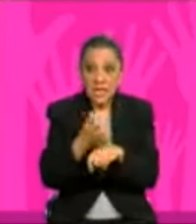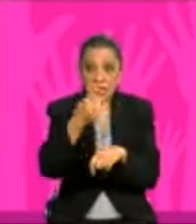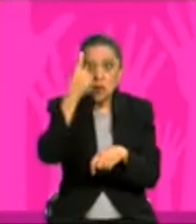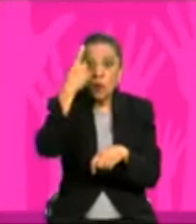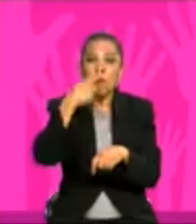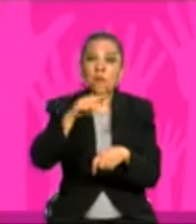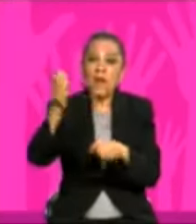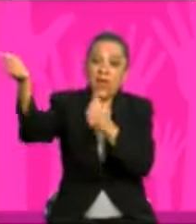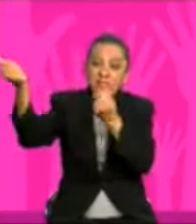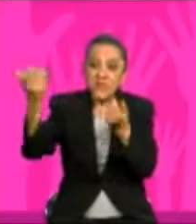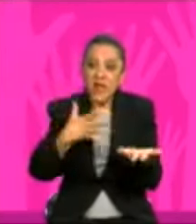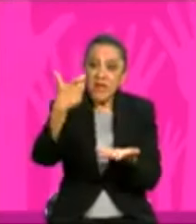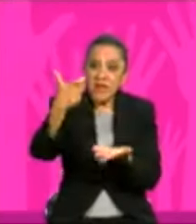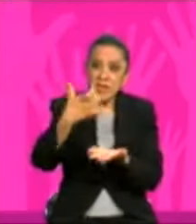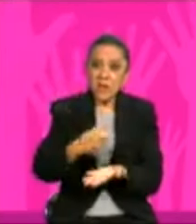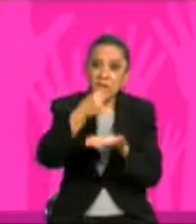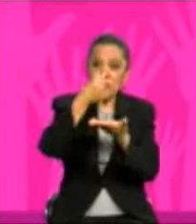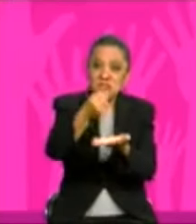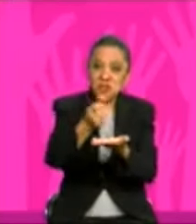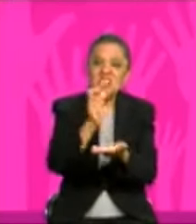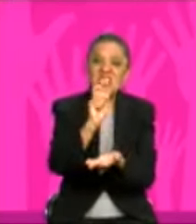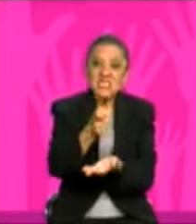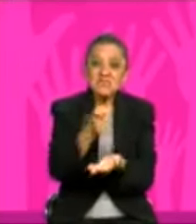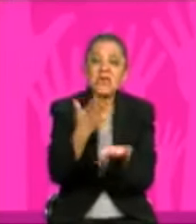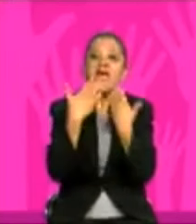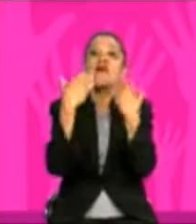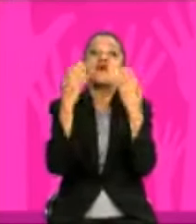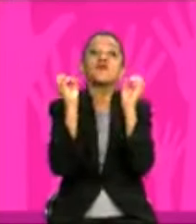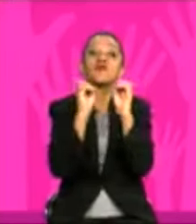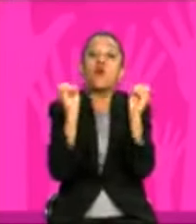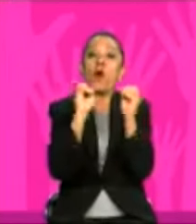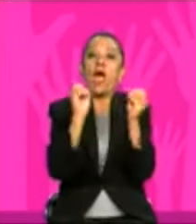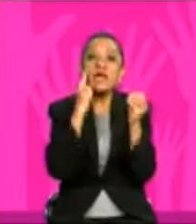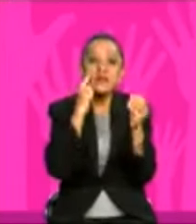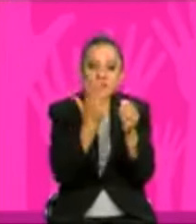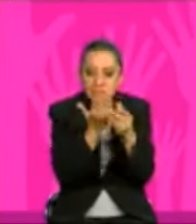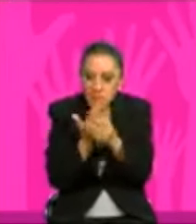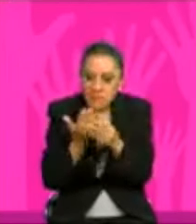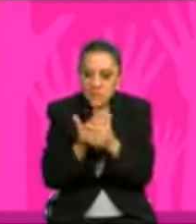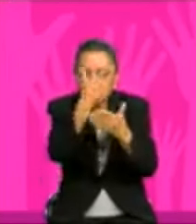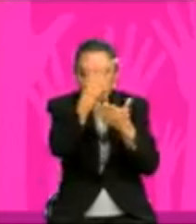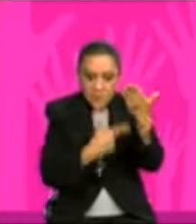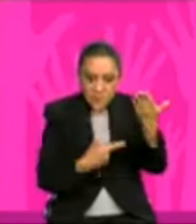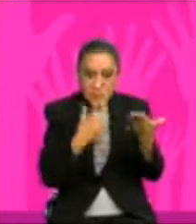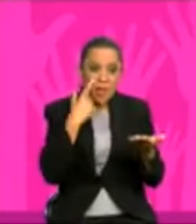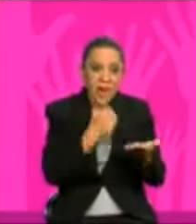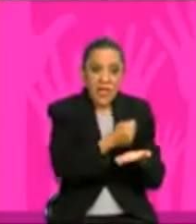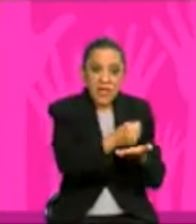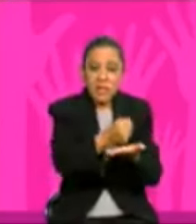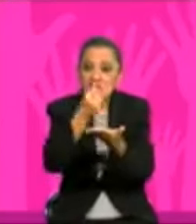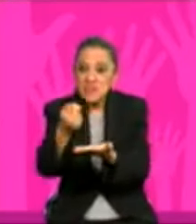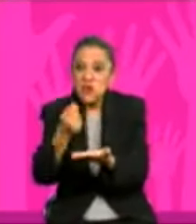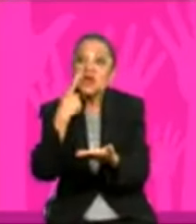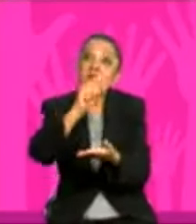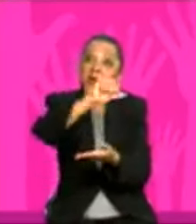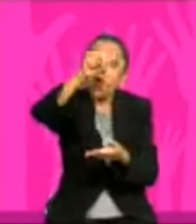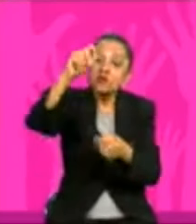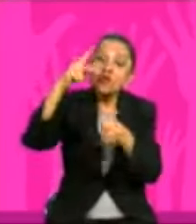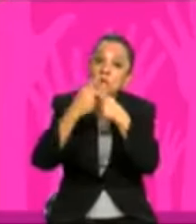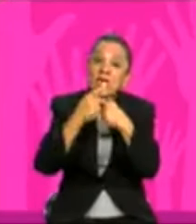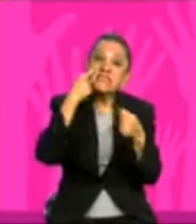poder traer inversiones es que no existe un portafolio de inversiones en donde se le ofrezca al inversionista